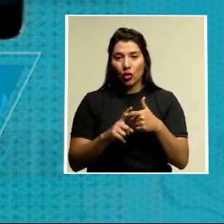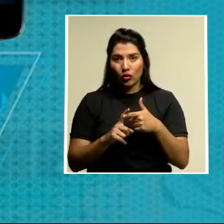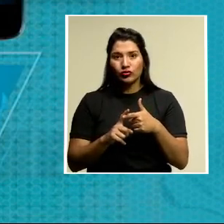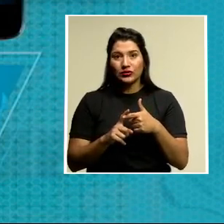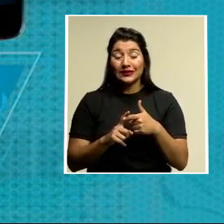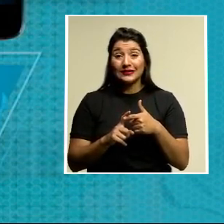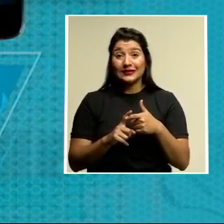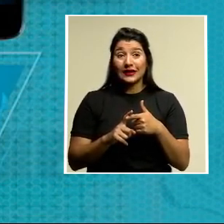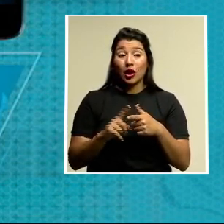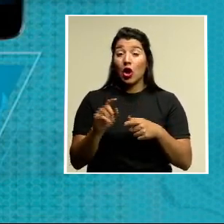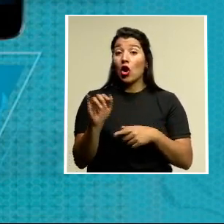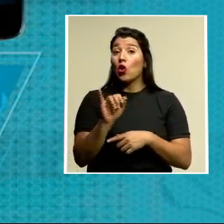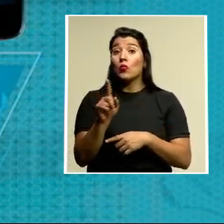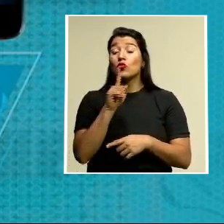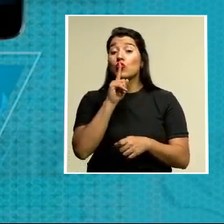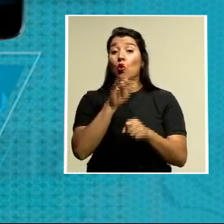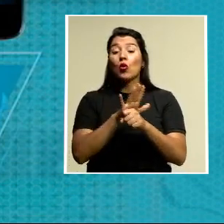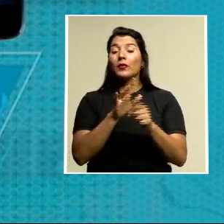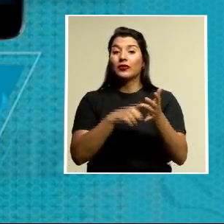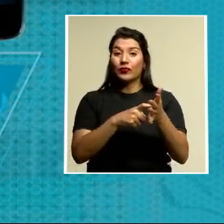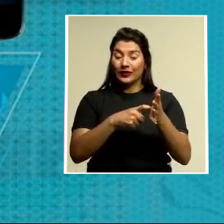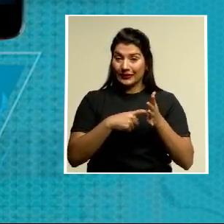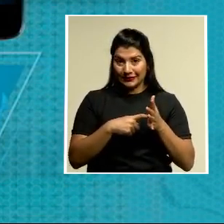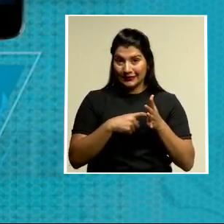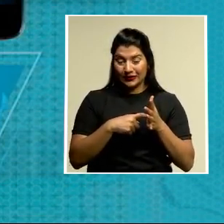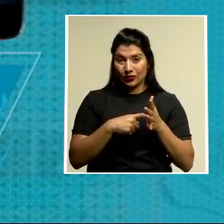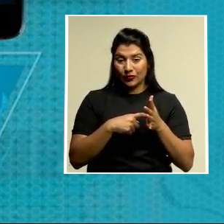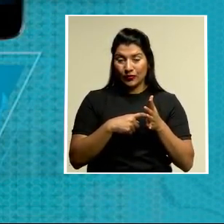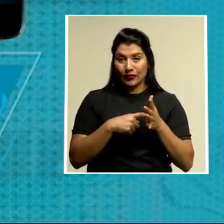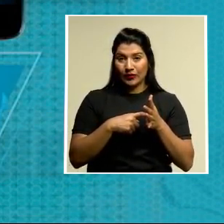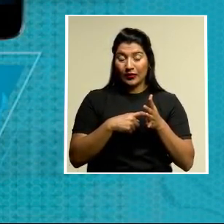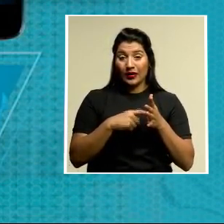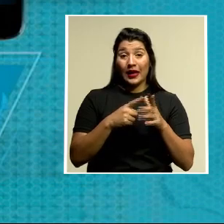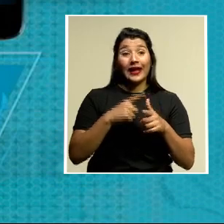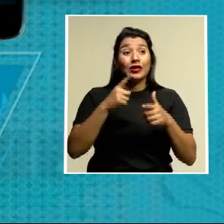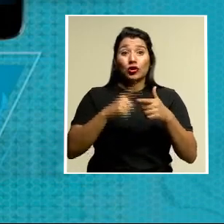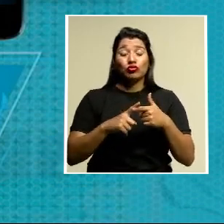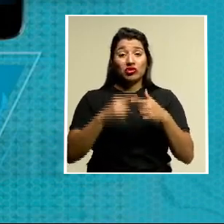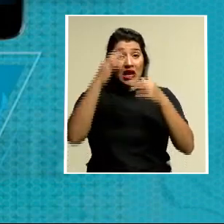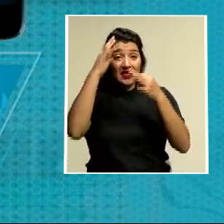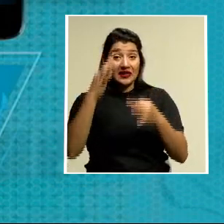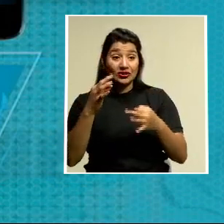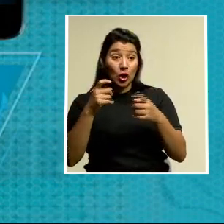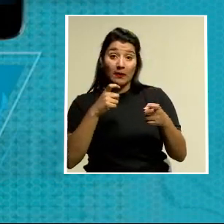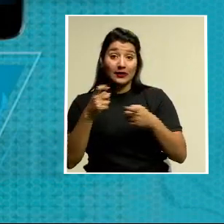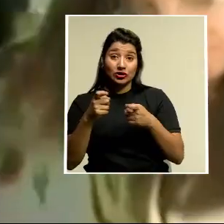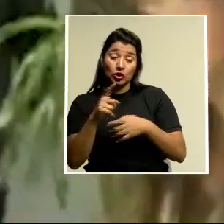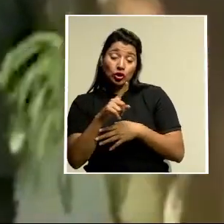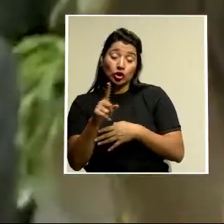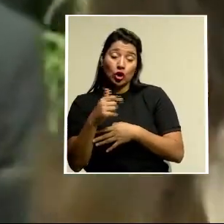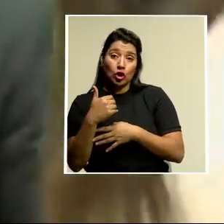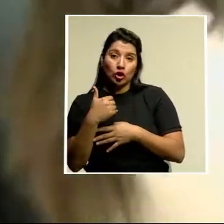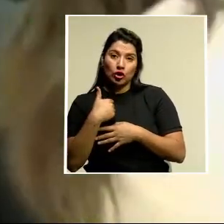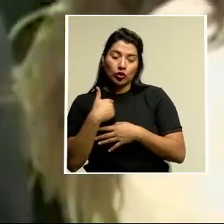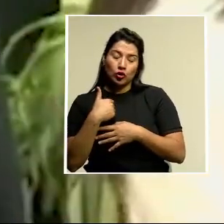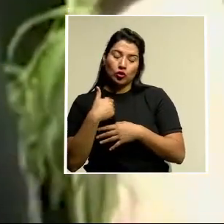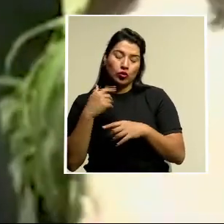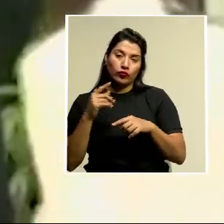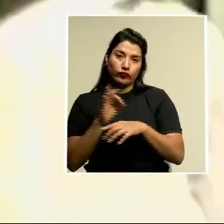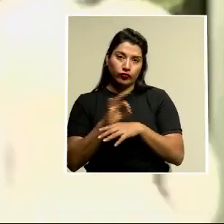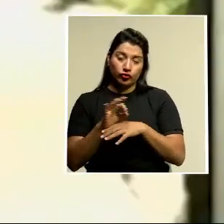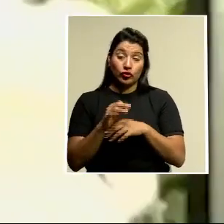sino el presidente de la República. Y además la ley dice que la persona para ser elegida tiene que tener amplia